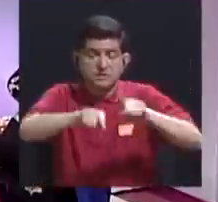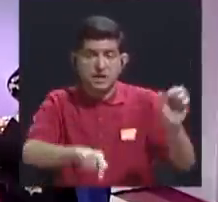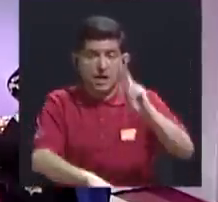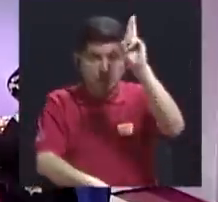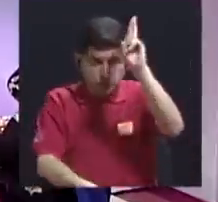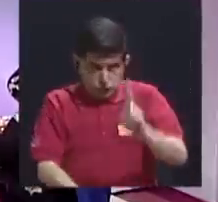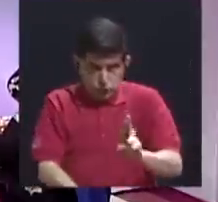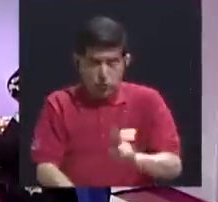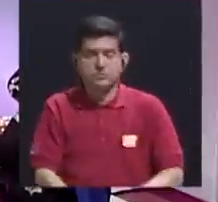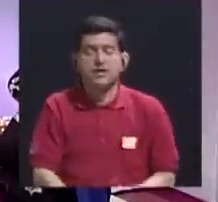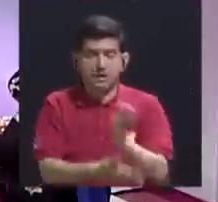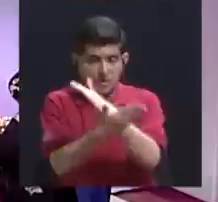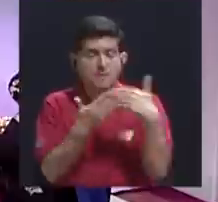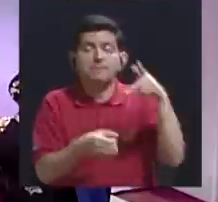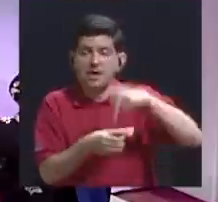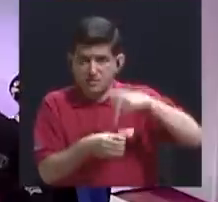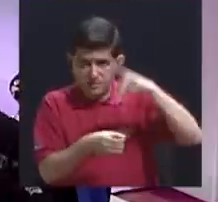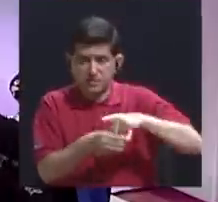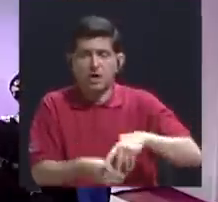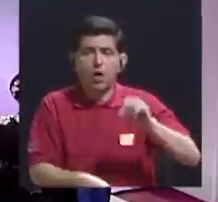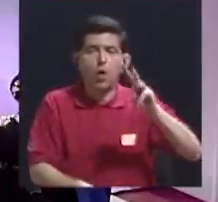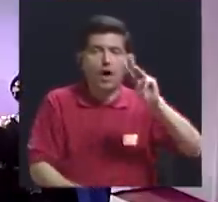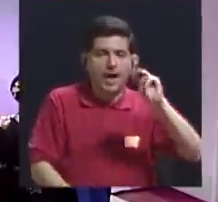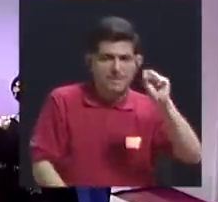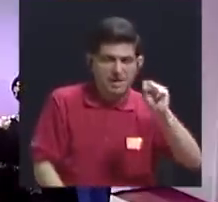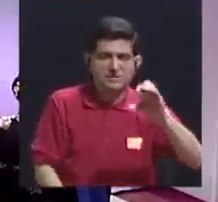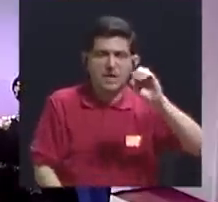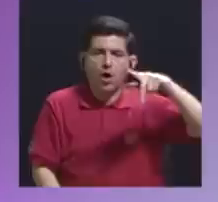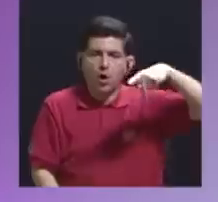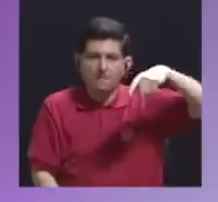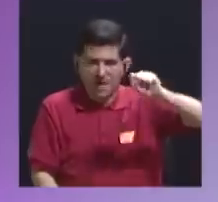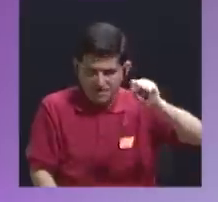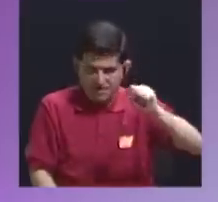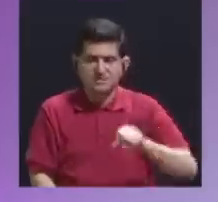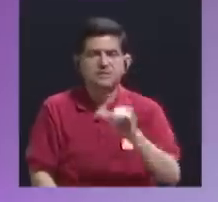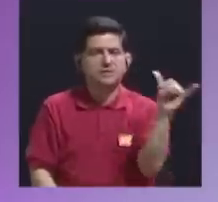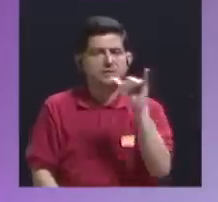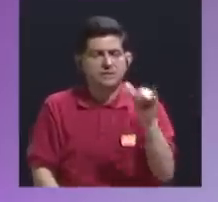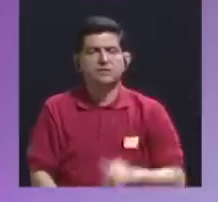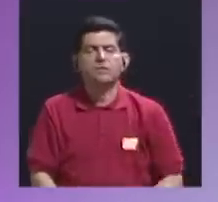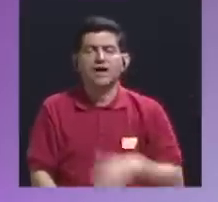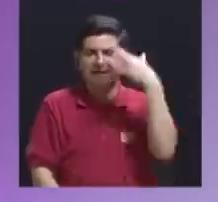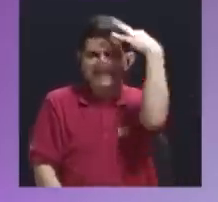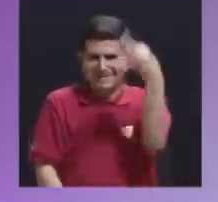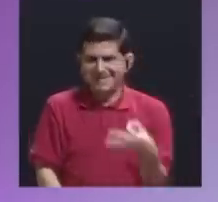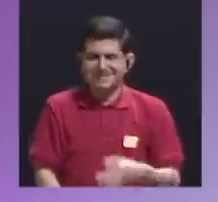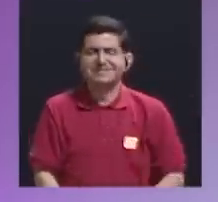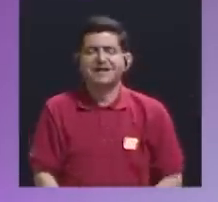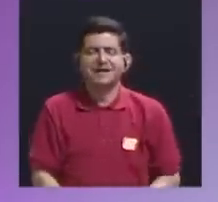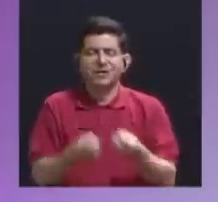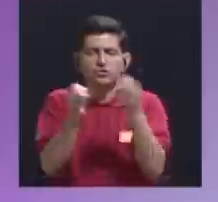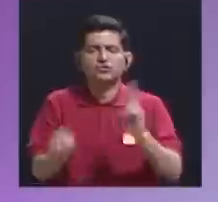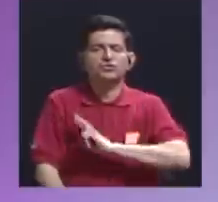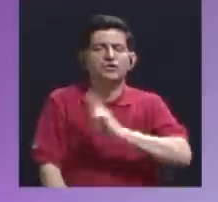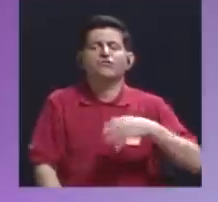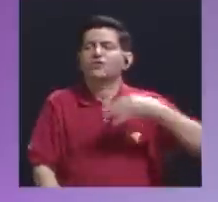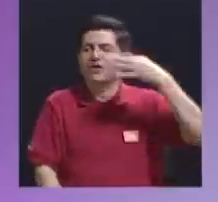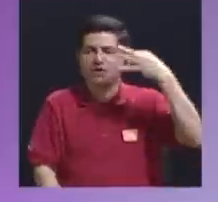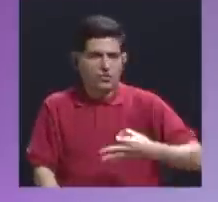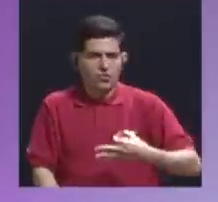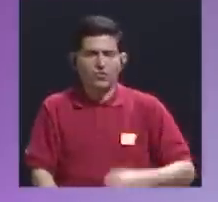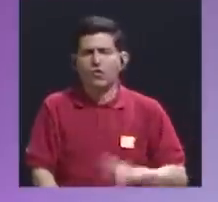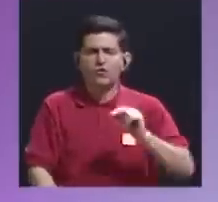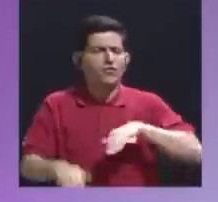costa rica se forma parte como lado msps y también este un criterio de la necesidad aquí no es